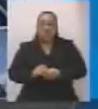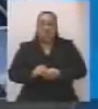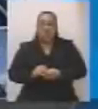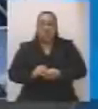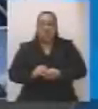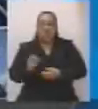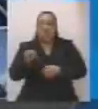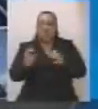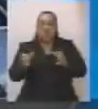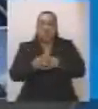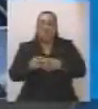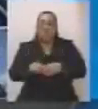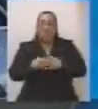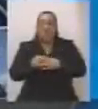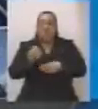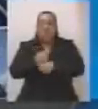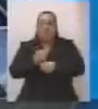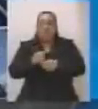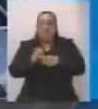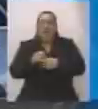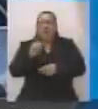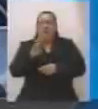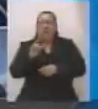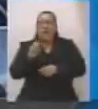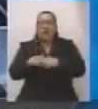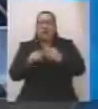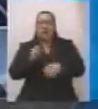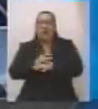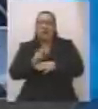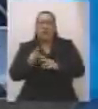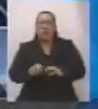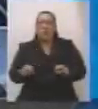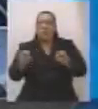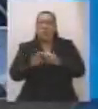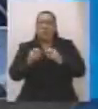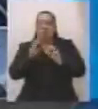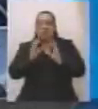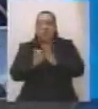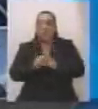ventaja comparativa en la producción de bienes en los que la capacitación no importa tanto, como por